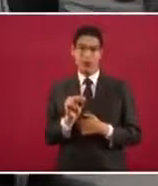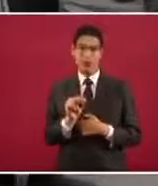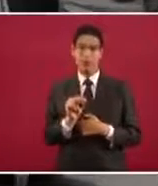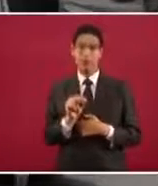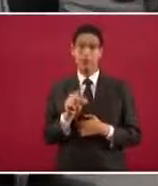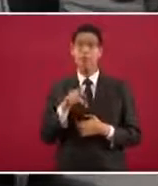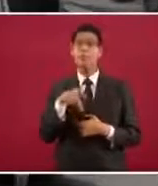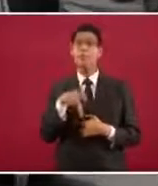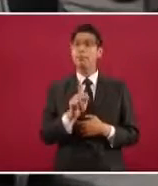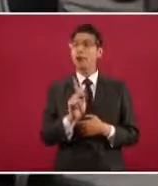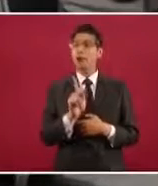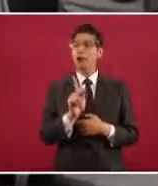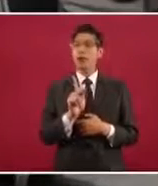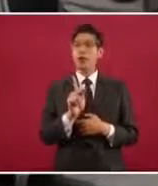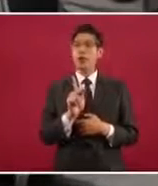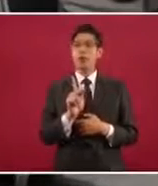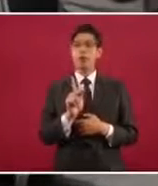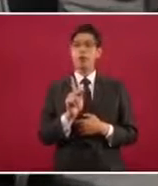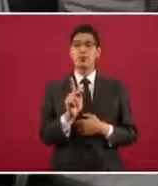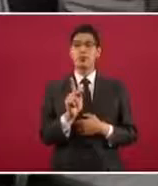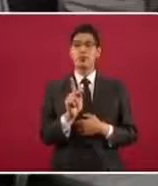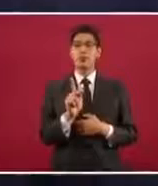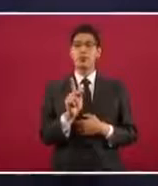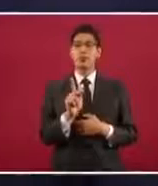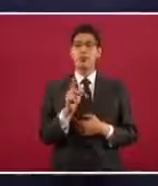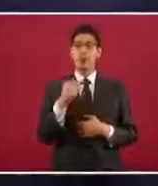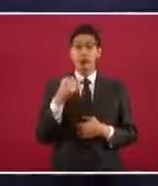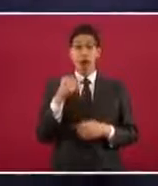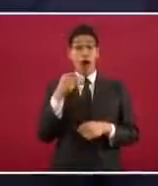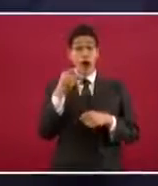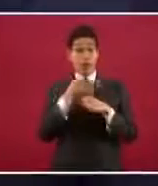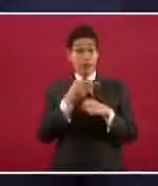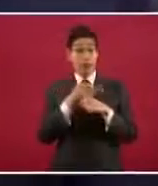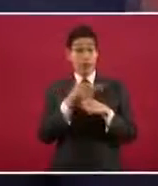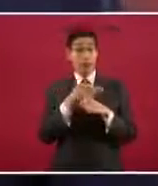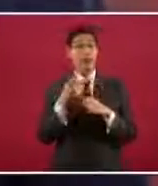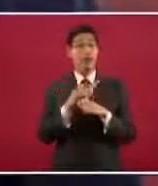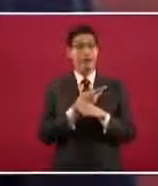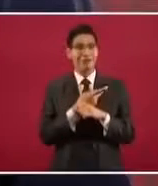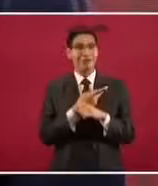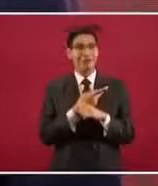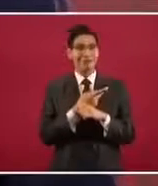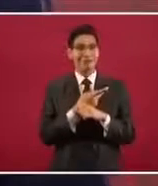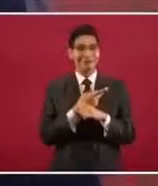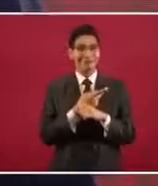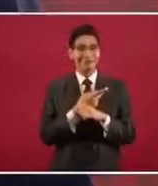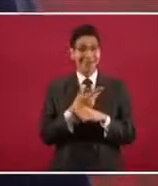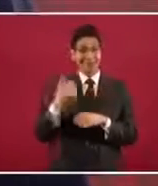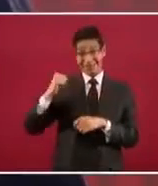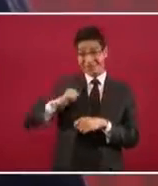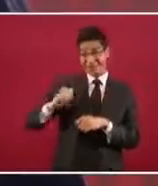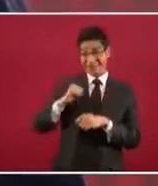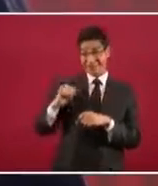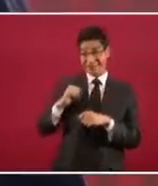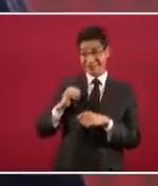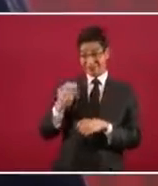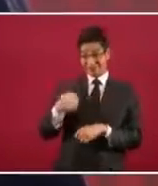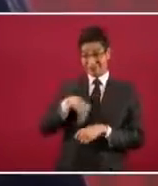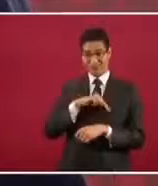Entonces, ya no se van a aplicar las recetas de antes,